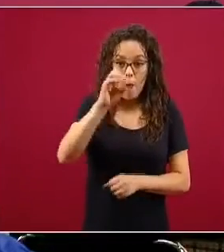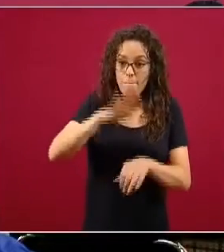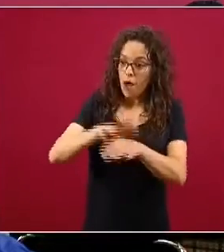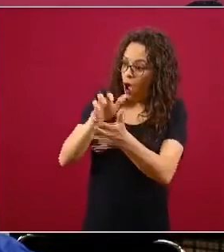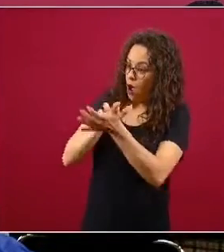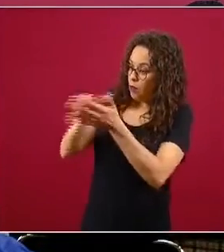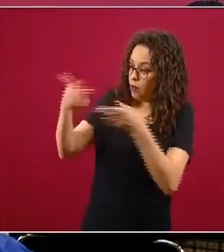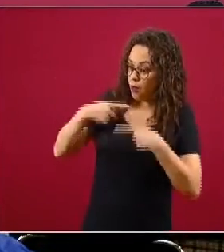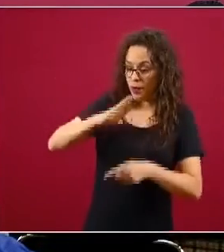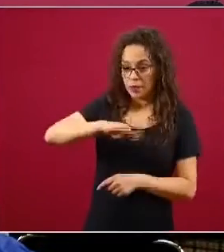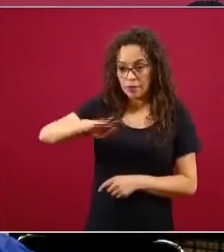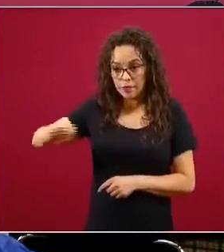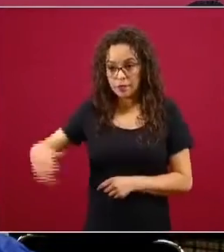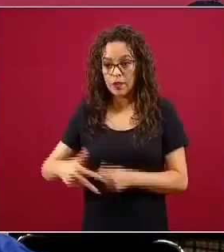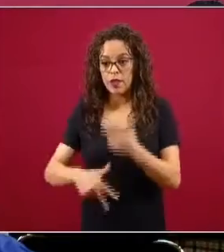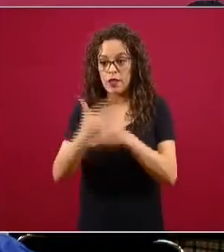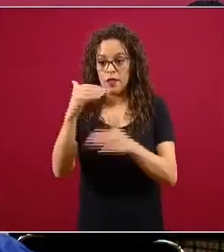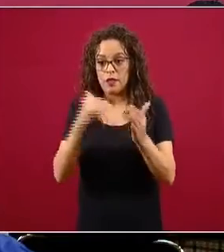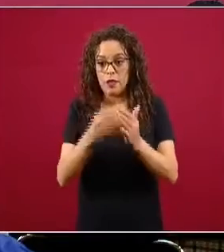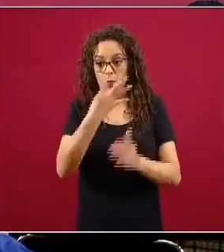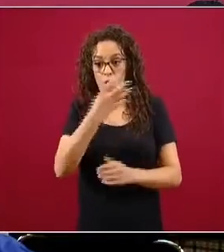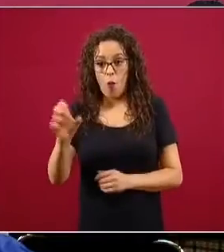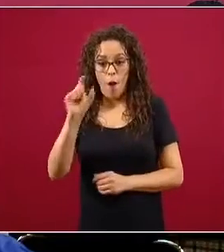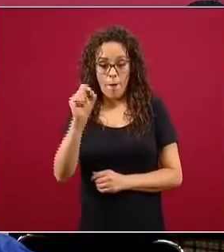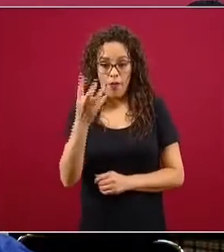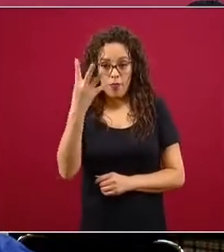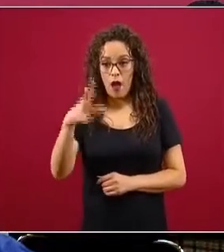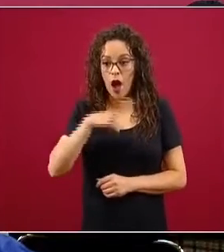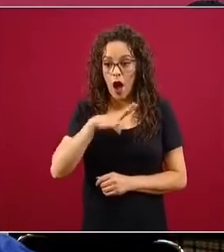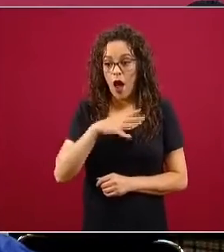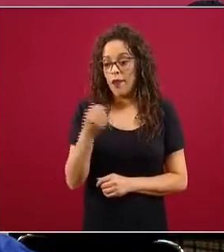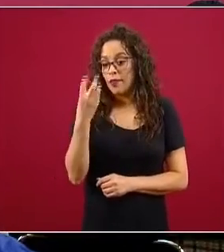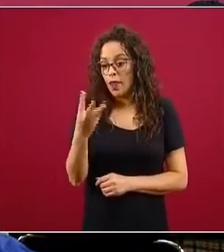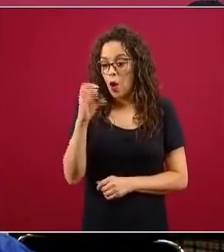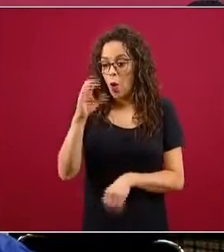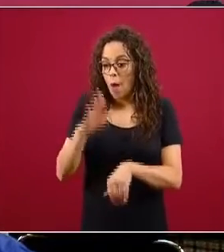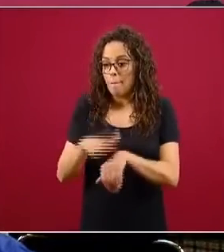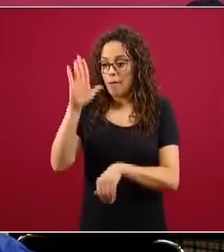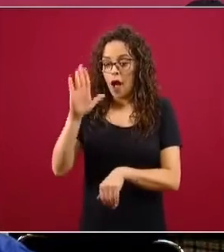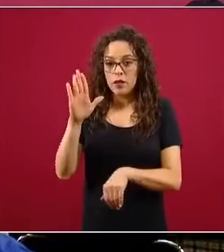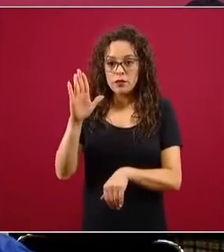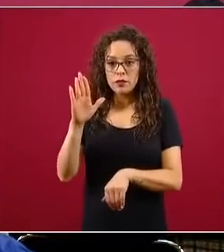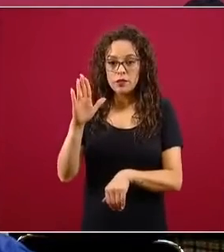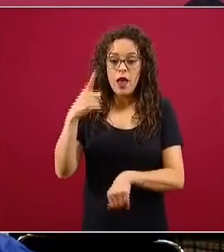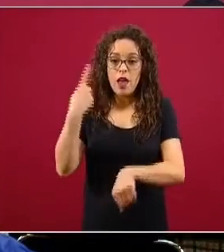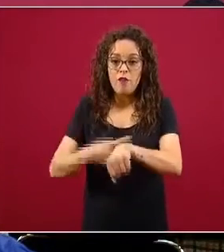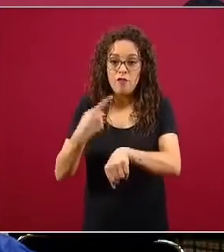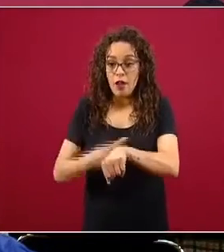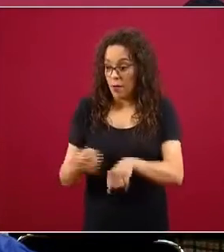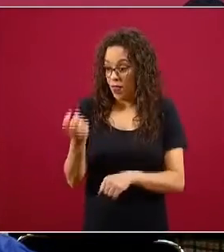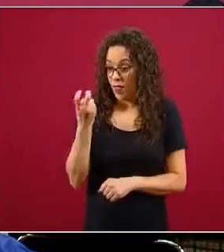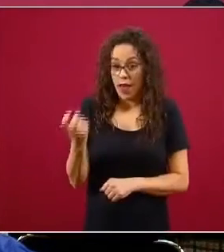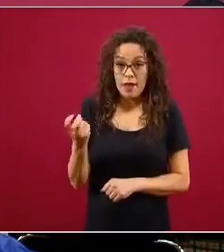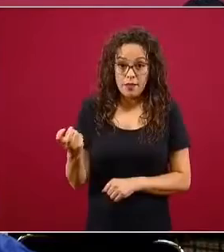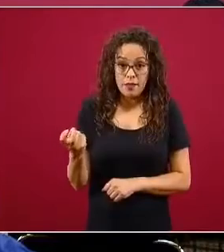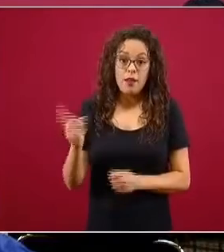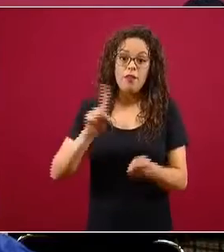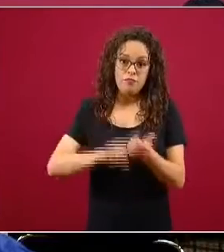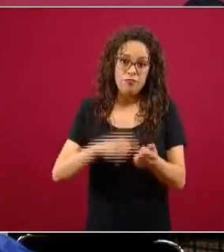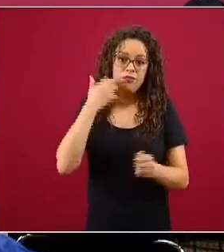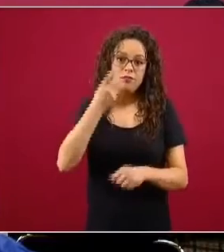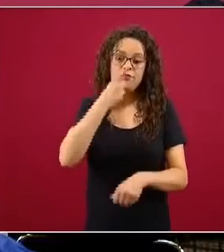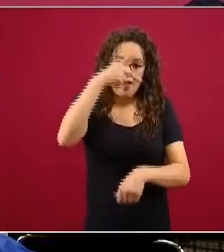defunciones, 13.424, tenían 3 o más de estas enfermedades o factores de riesgo. La siguiente.